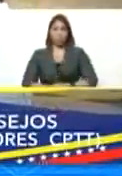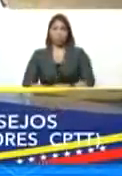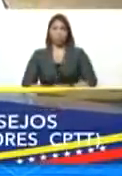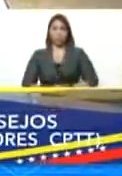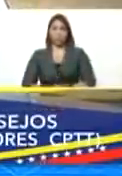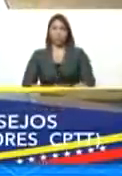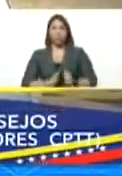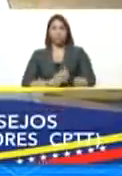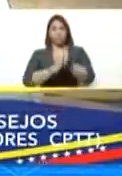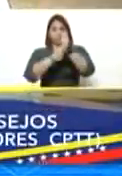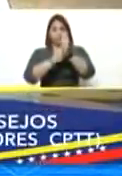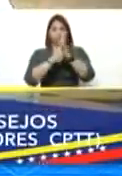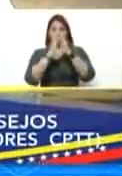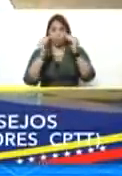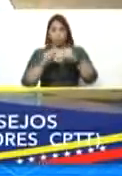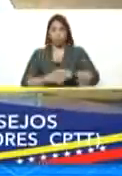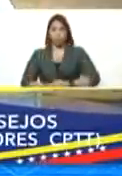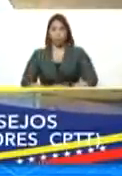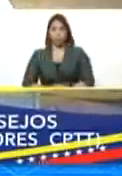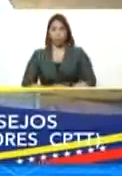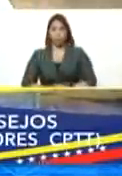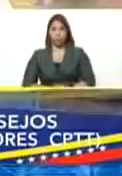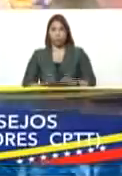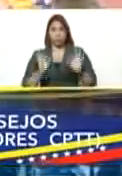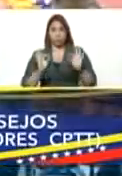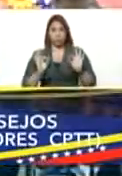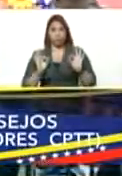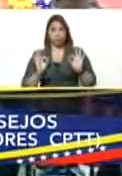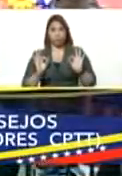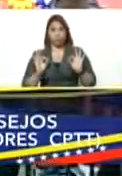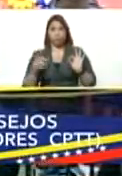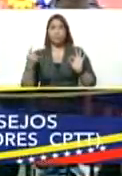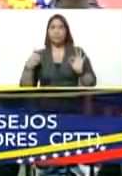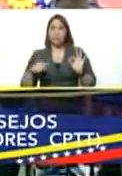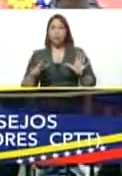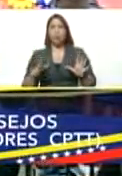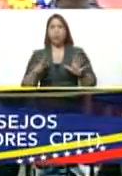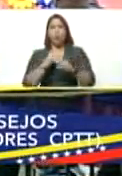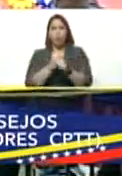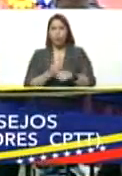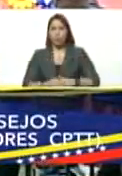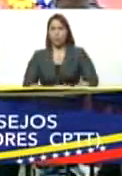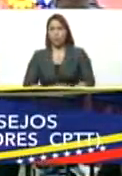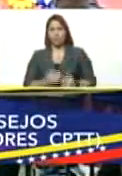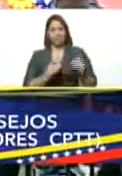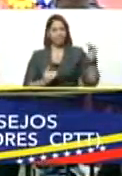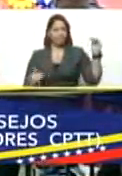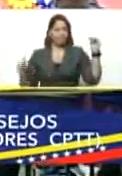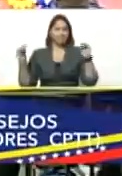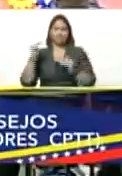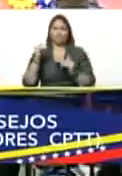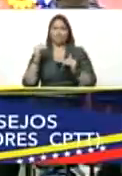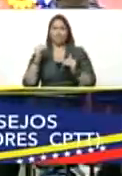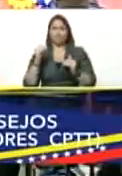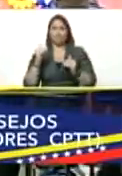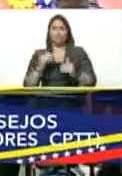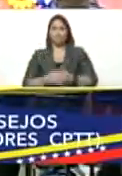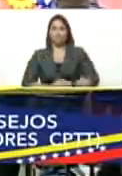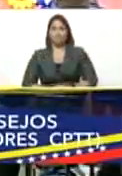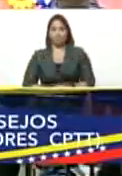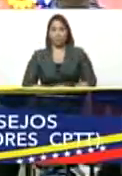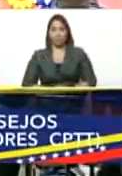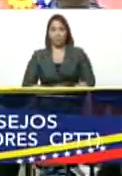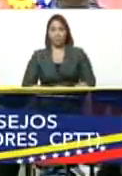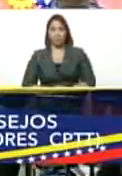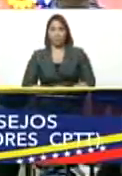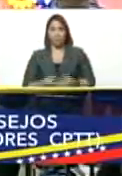compañeros líderes y lideresas, precisamente tengo una confianza muy alta en que